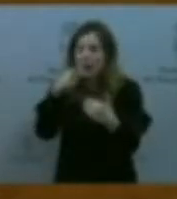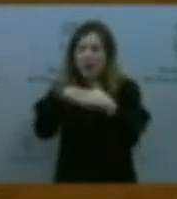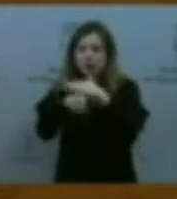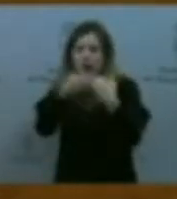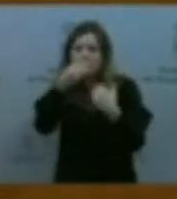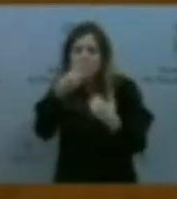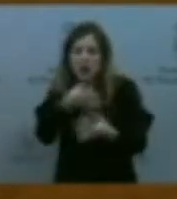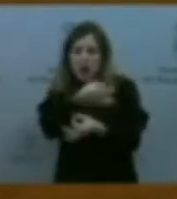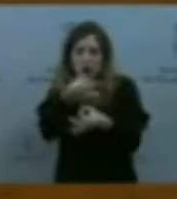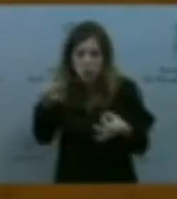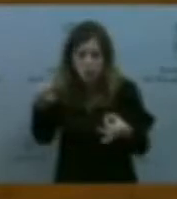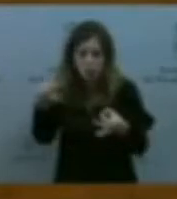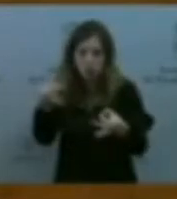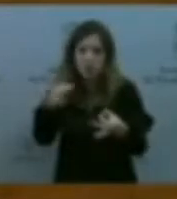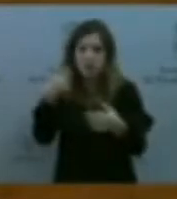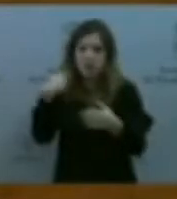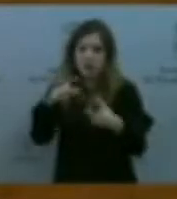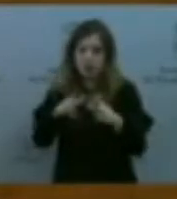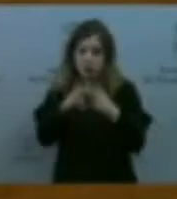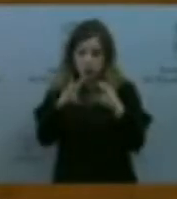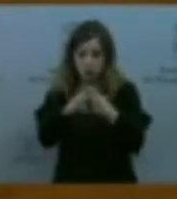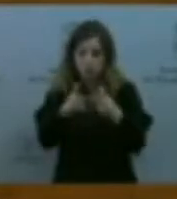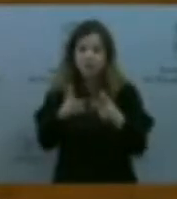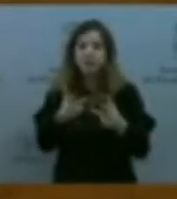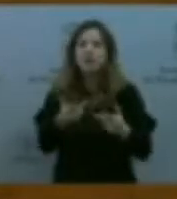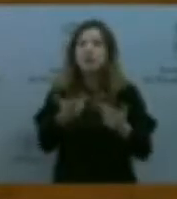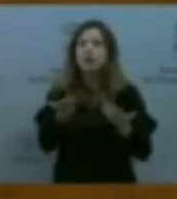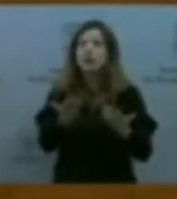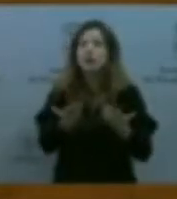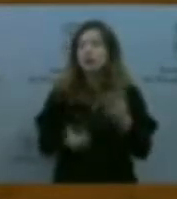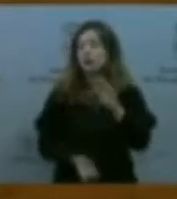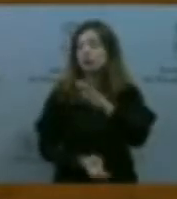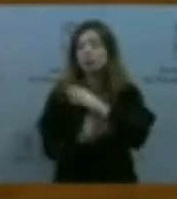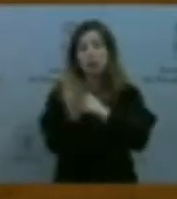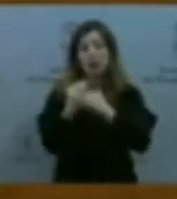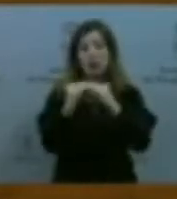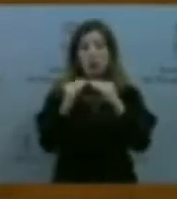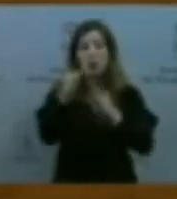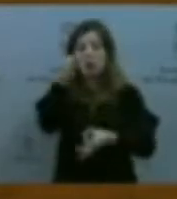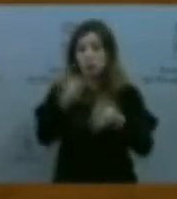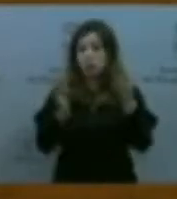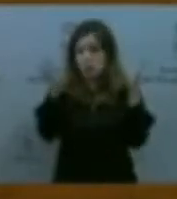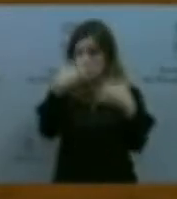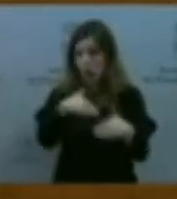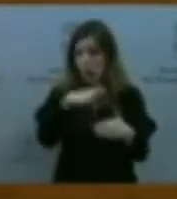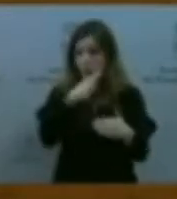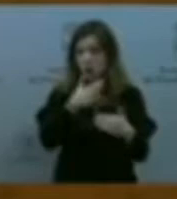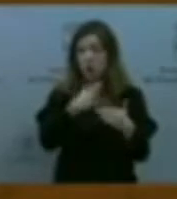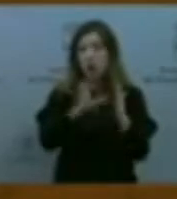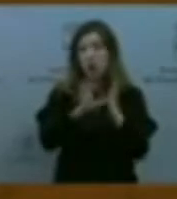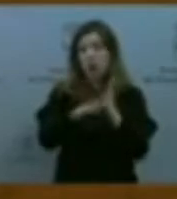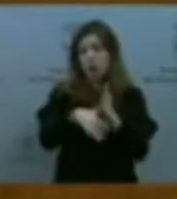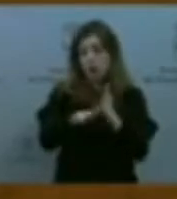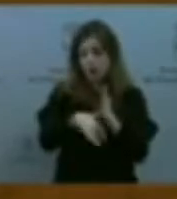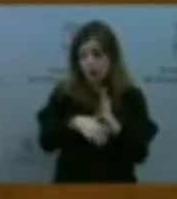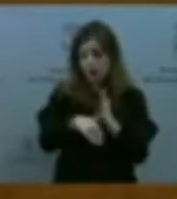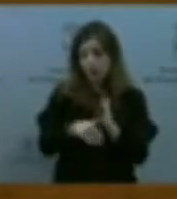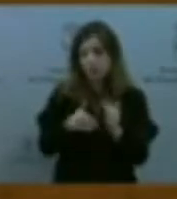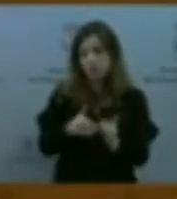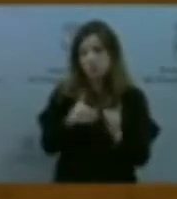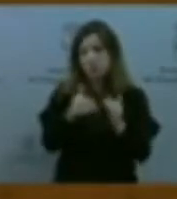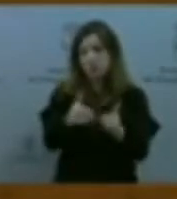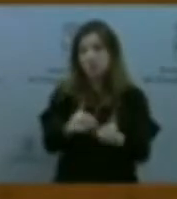social, creándose injusticias en la tardanza en unos casos y seguramente la permanencia también en alguno de ellos.